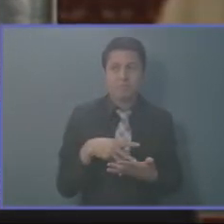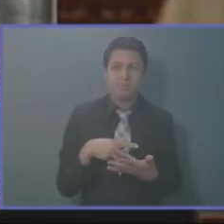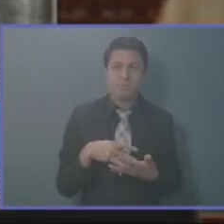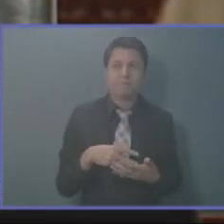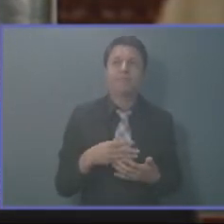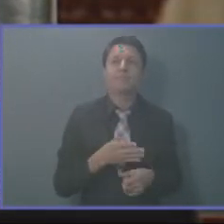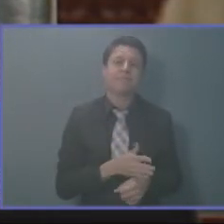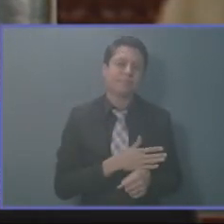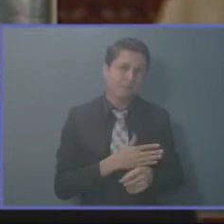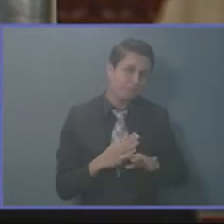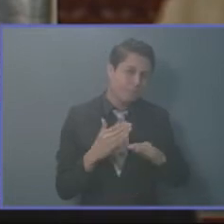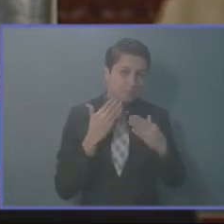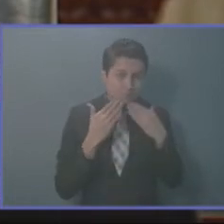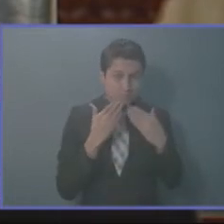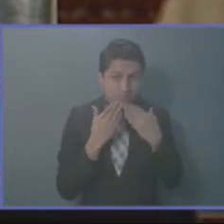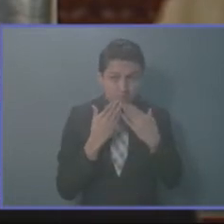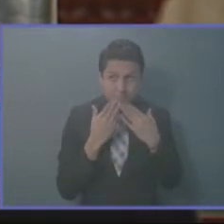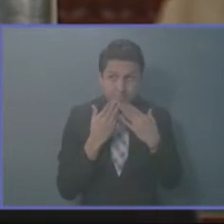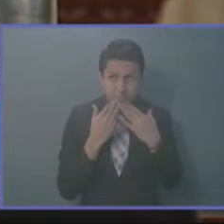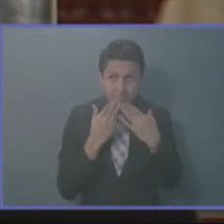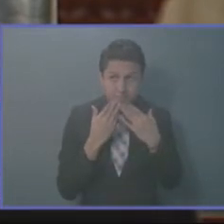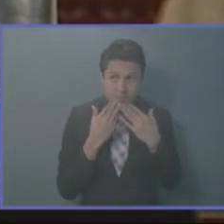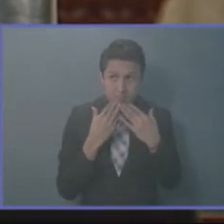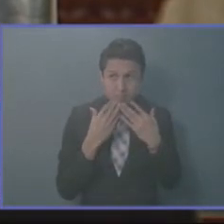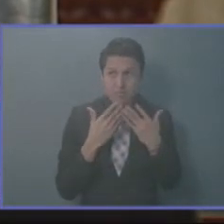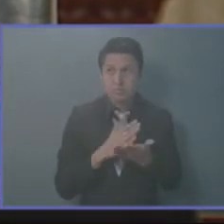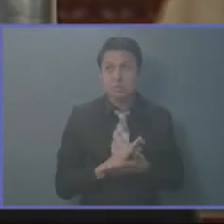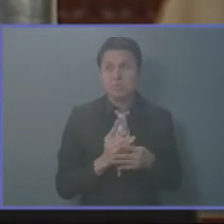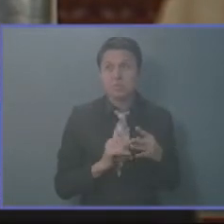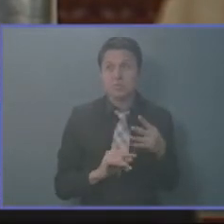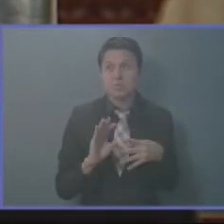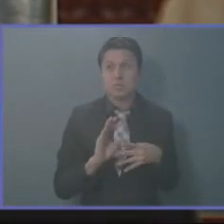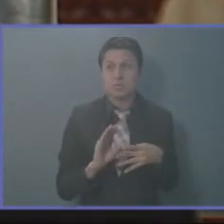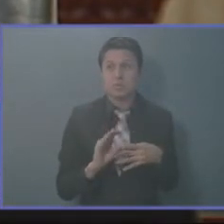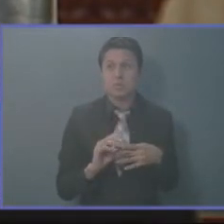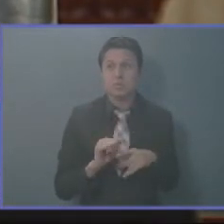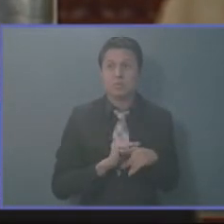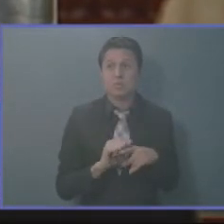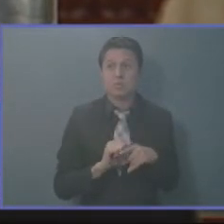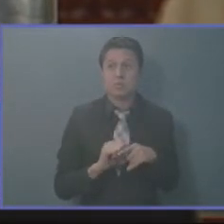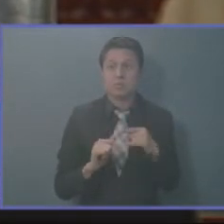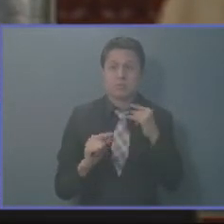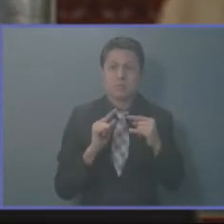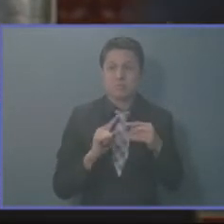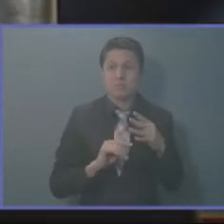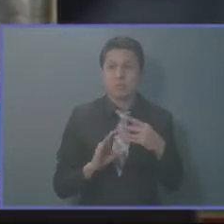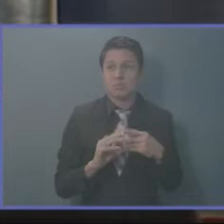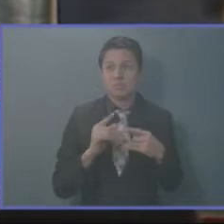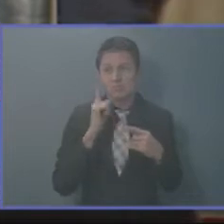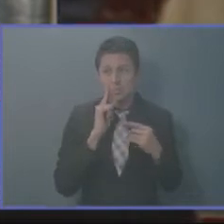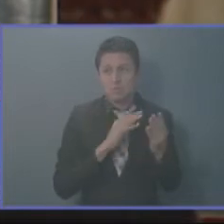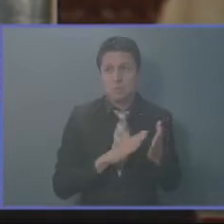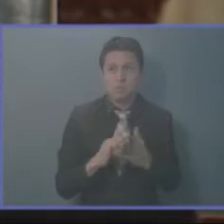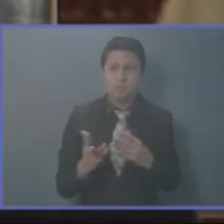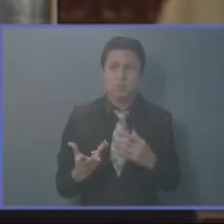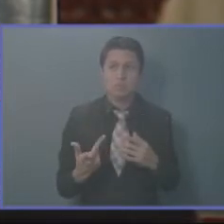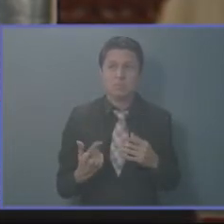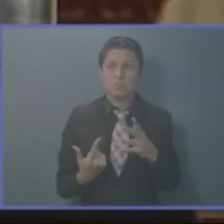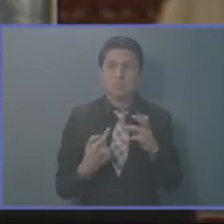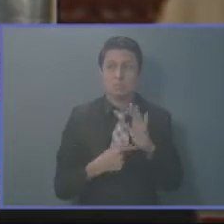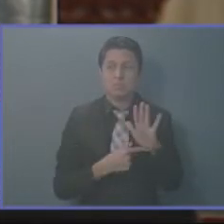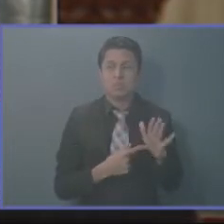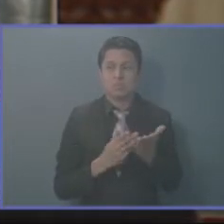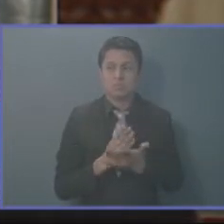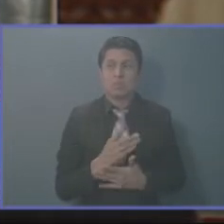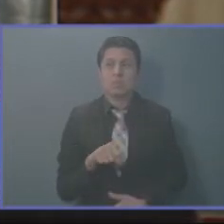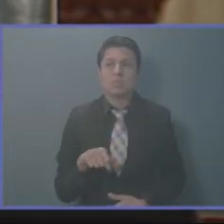virtud de lo anterior, resulta innegable que constitucionalmente el ejercicio de las competencias para establecer directrices como las que se pretende a través